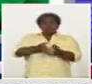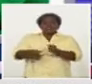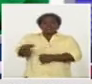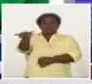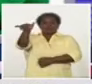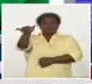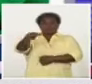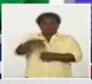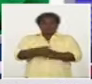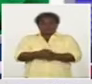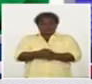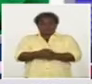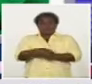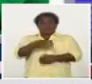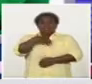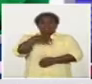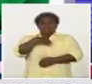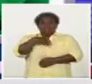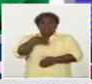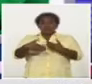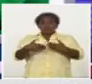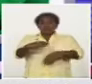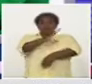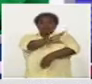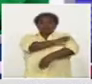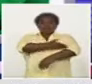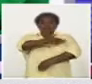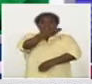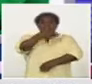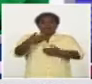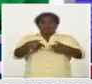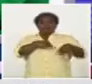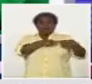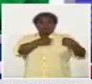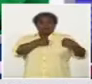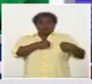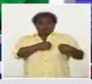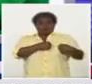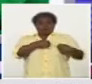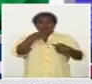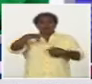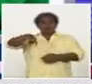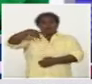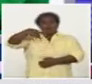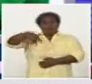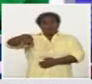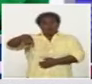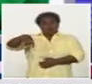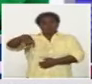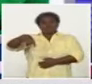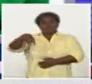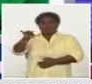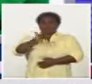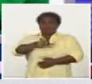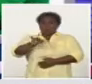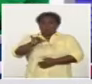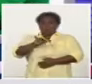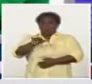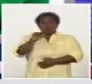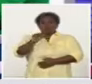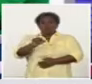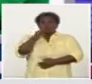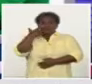con antecedentes de hipertensión arterial, cardiopatía isquémica y obesidad, que es una morbilidad